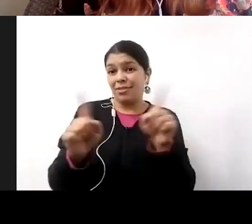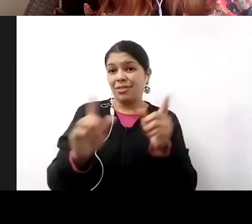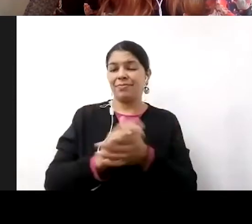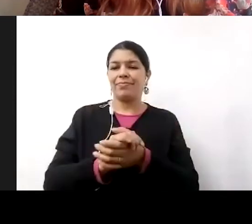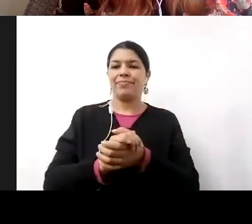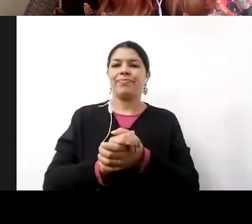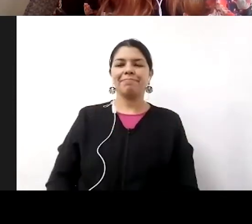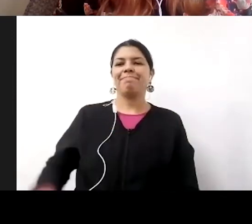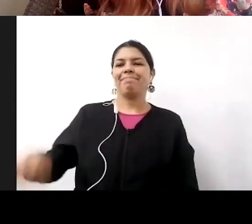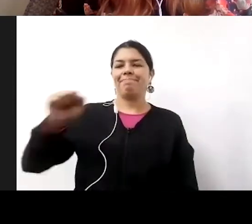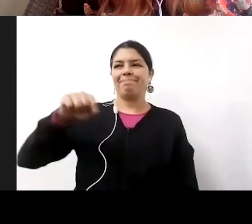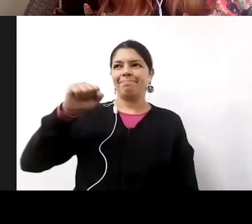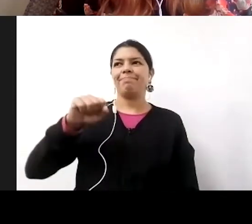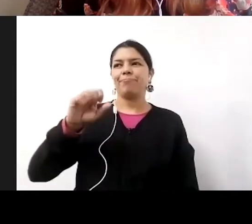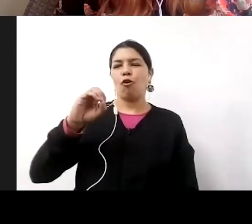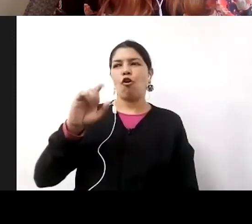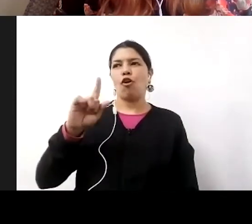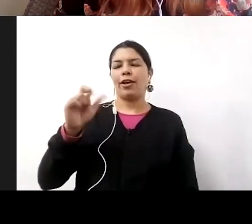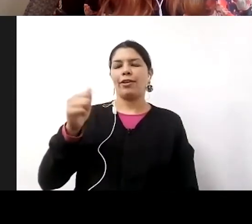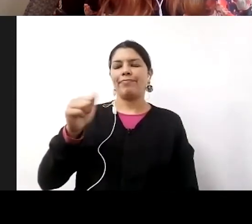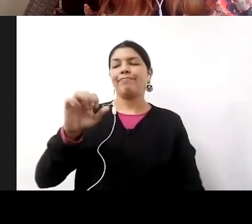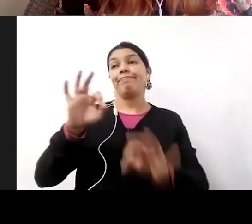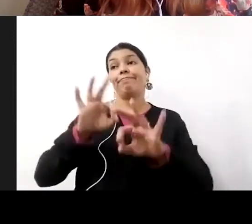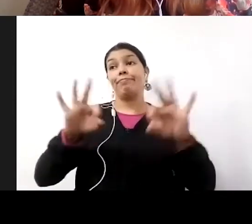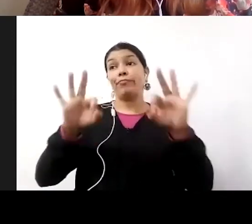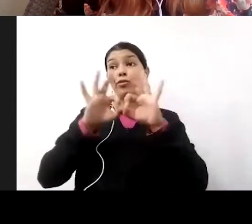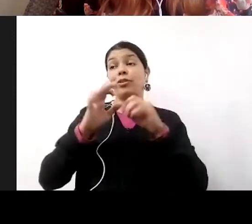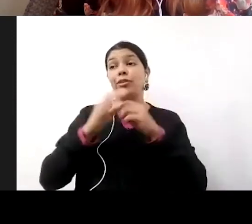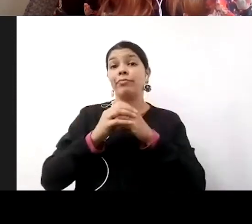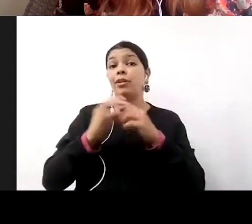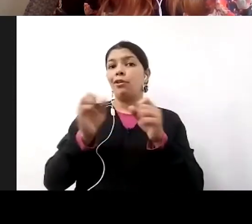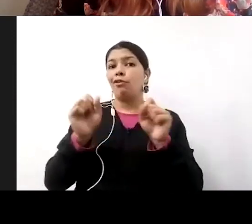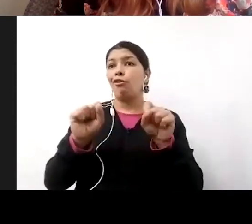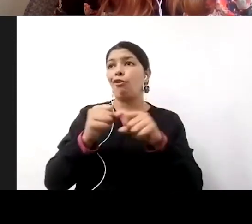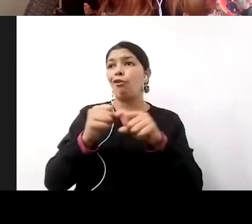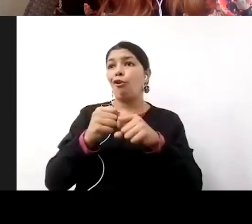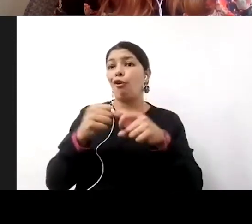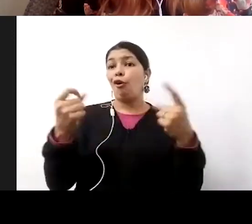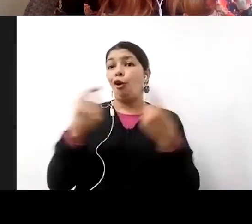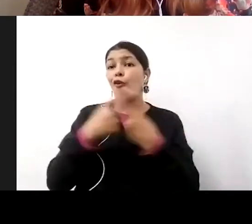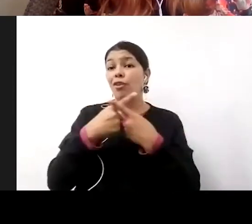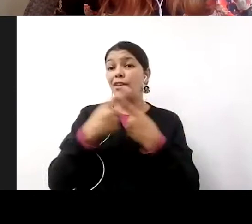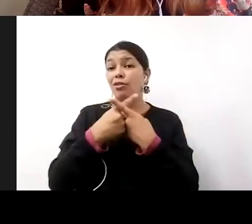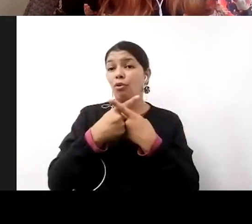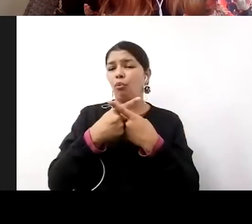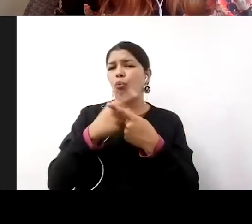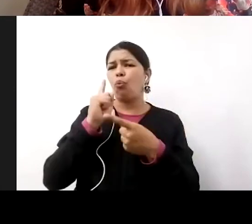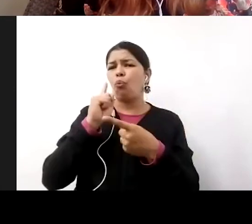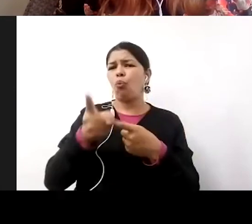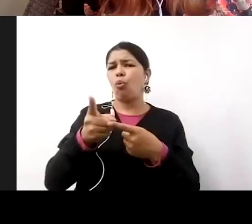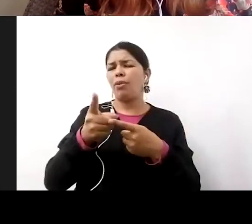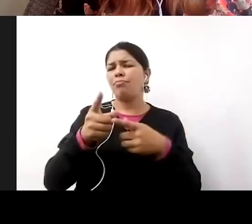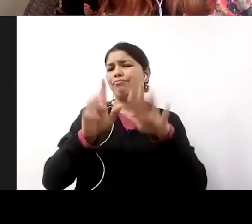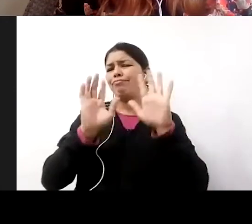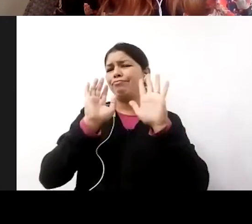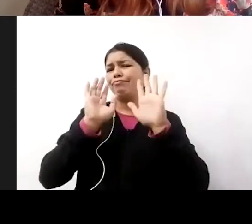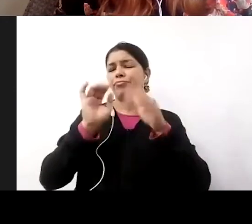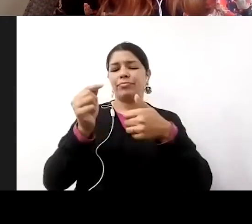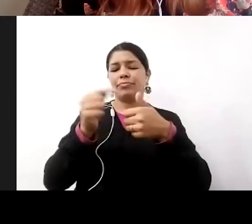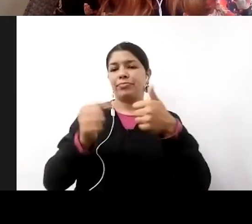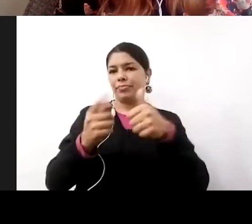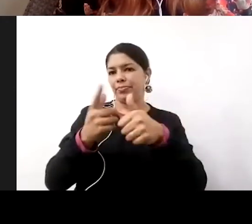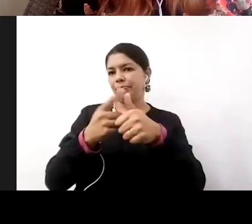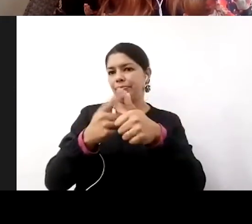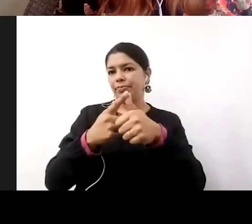Claro que sí, Olga. Para esto es importante saber que los conflictos se pueden dar de diferentes motivos. Por ejemplo, el primero, por el control